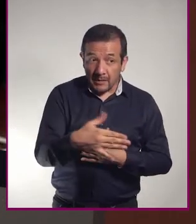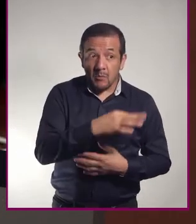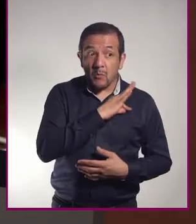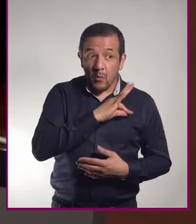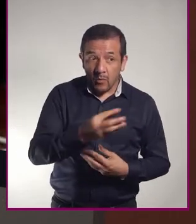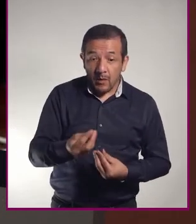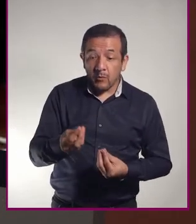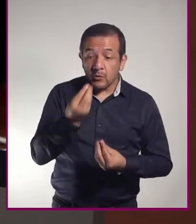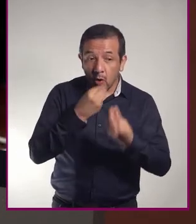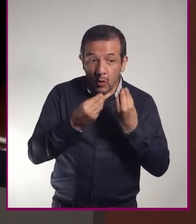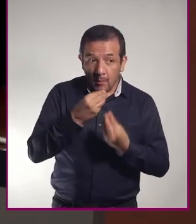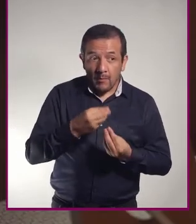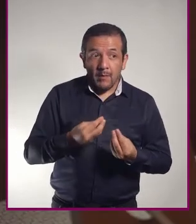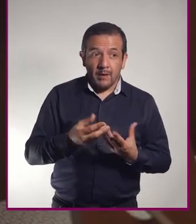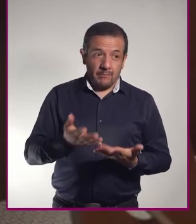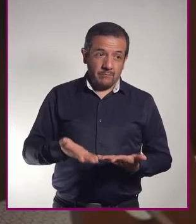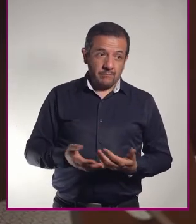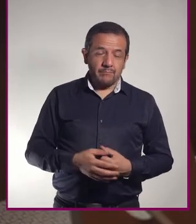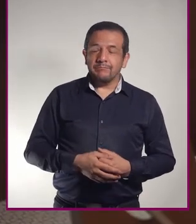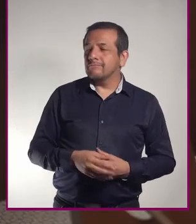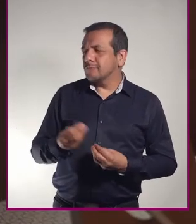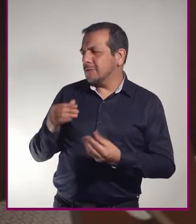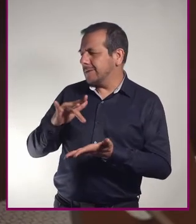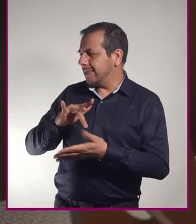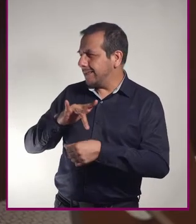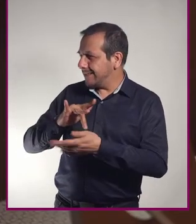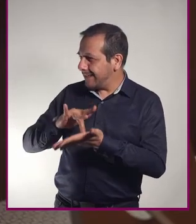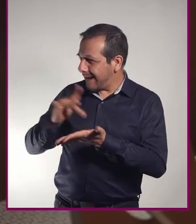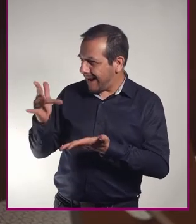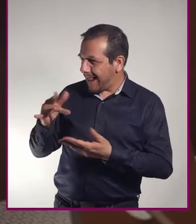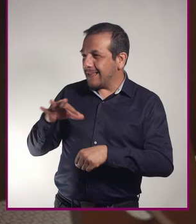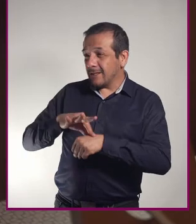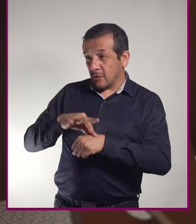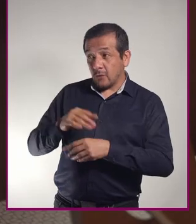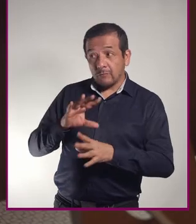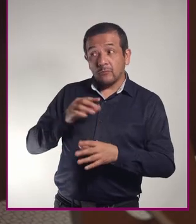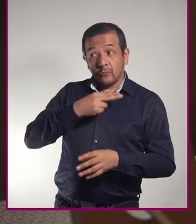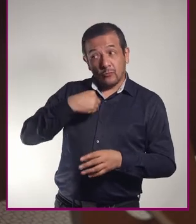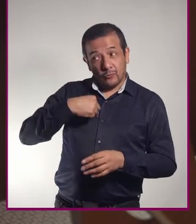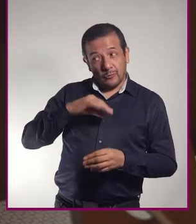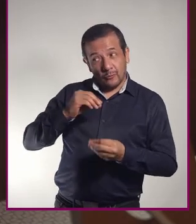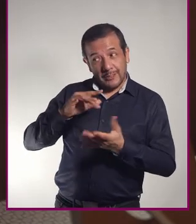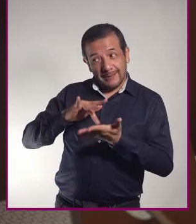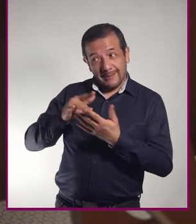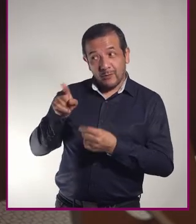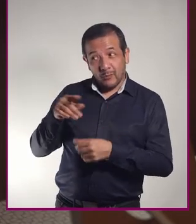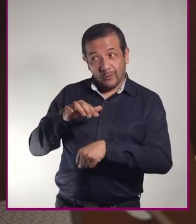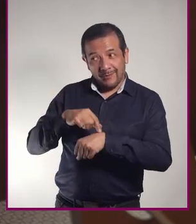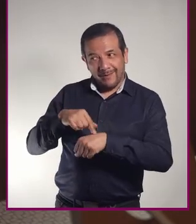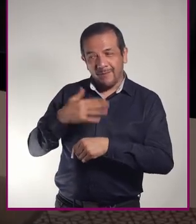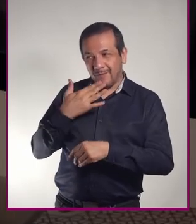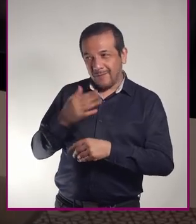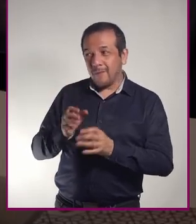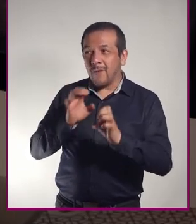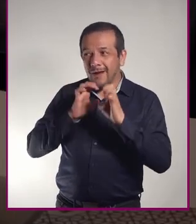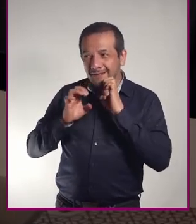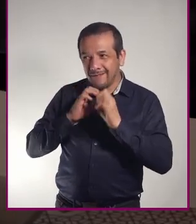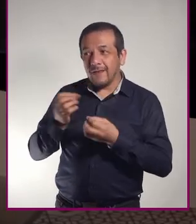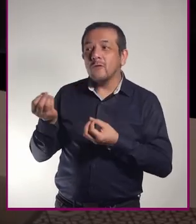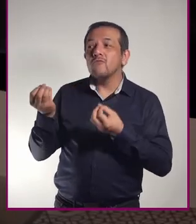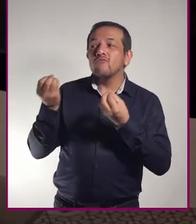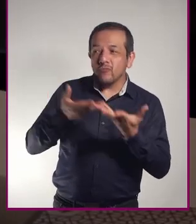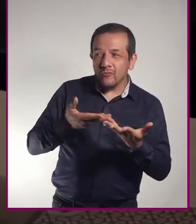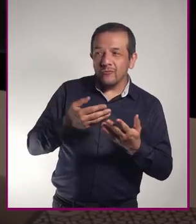a nuestra alimentación. Pues muchísimas gracias, por nuestra parte es todo. De verdad, muchas gracias por su tiempo, por la contribución